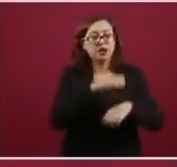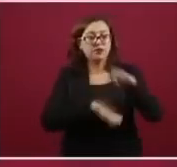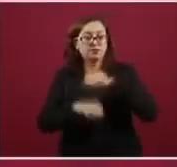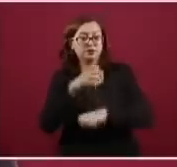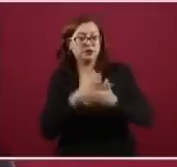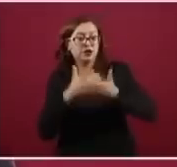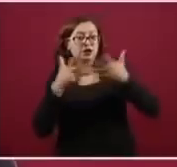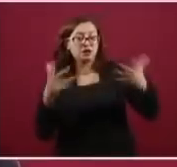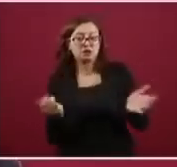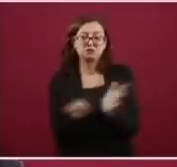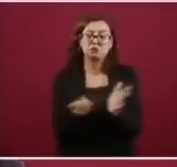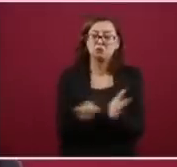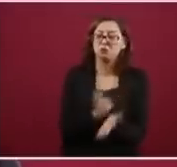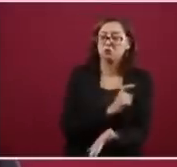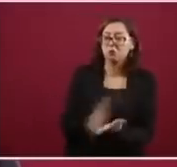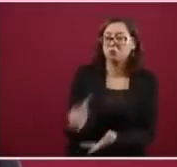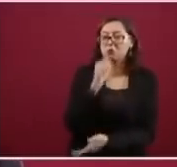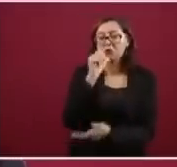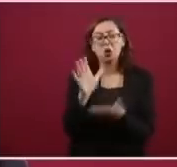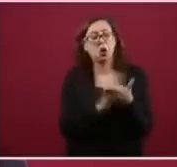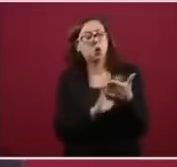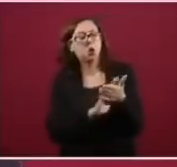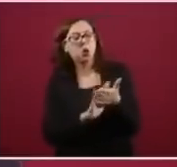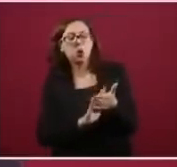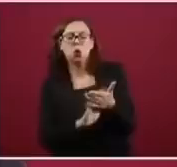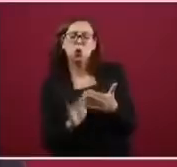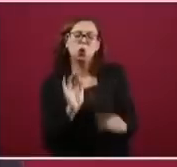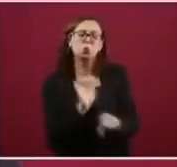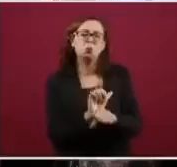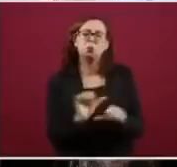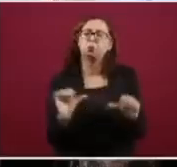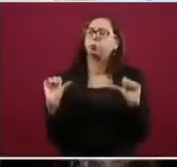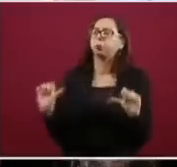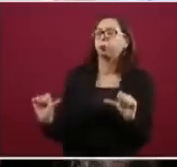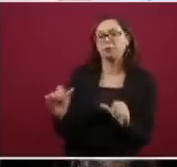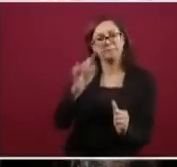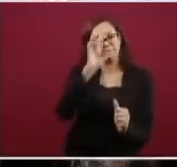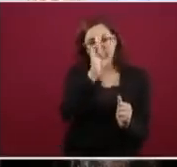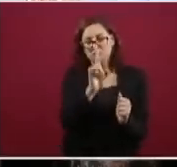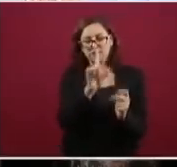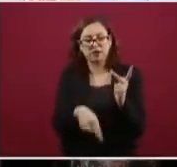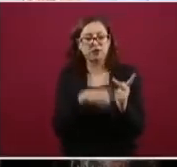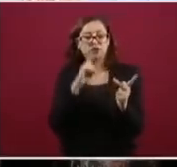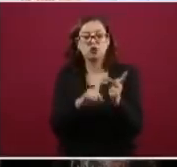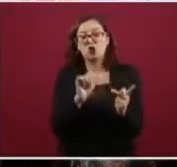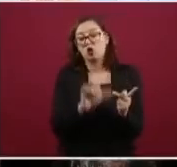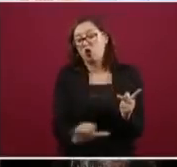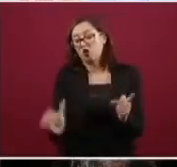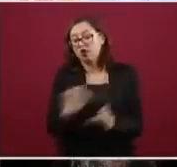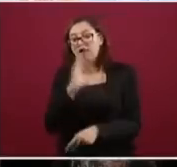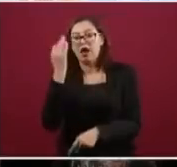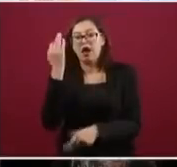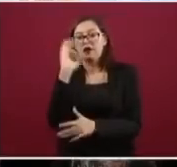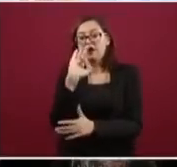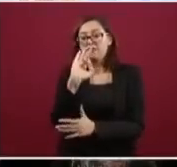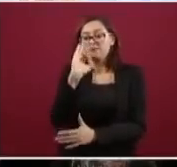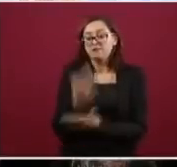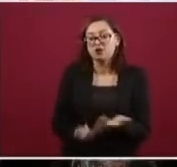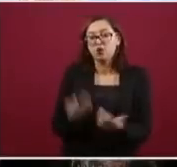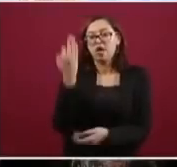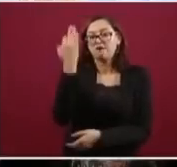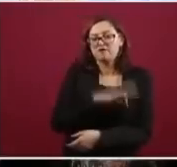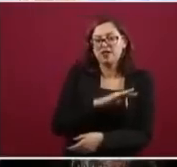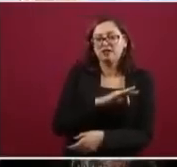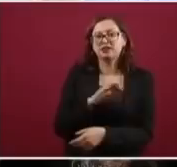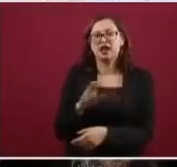a dirigida a las empresas falta fantasmas y la facturación falsa y